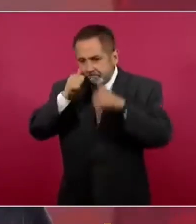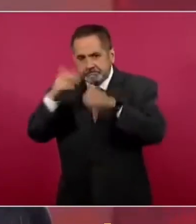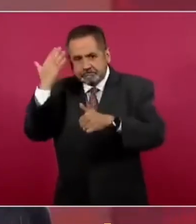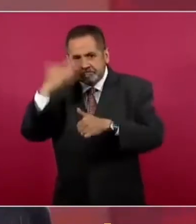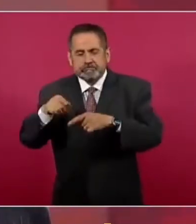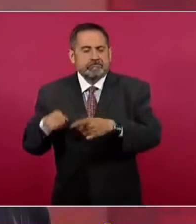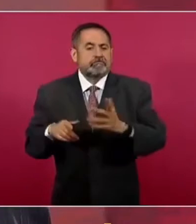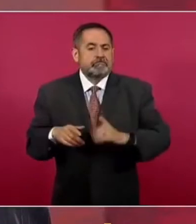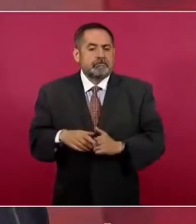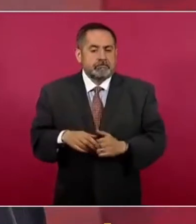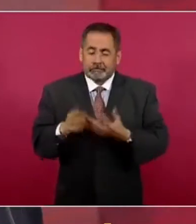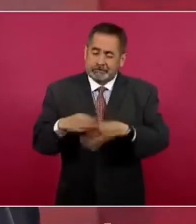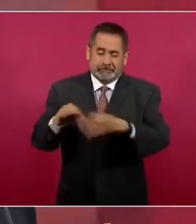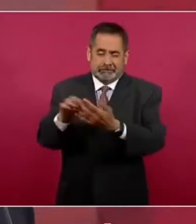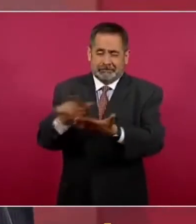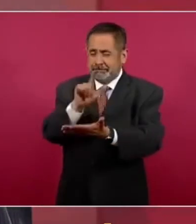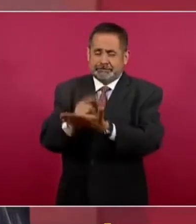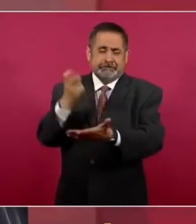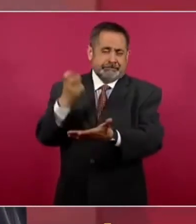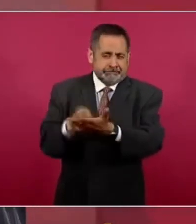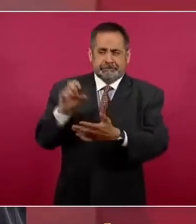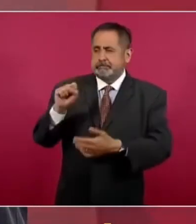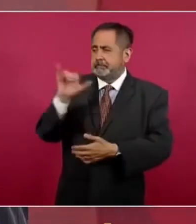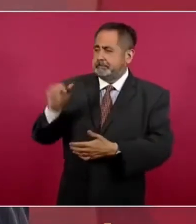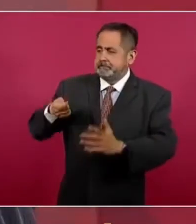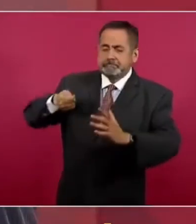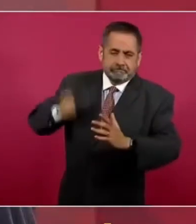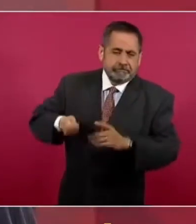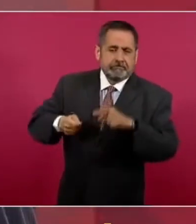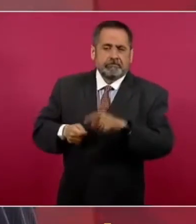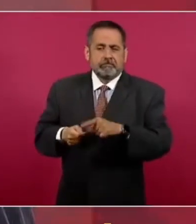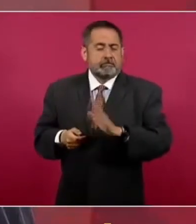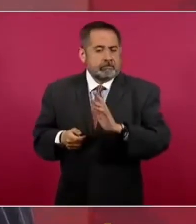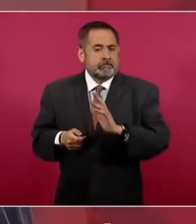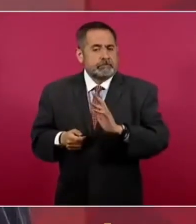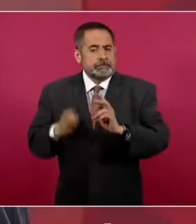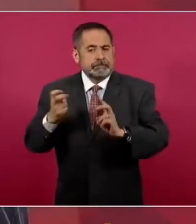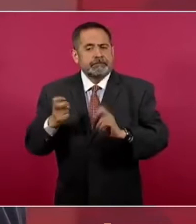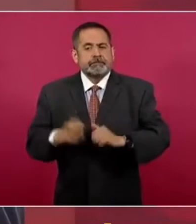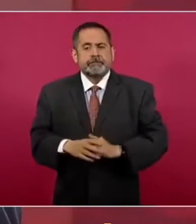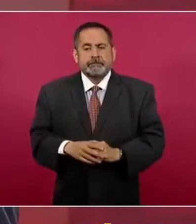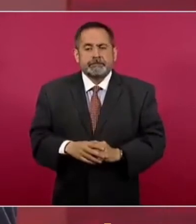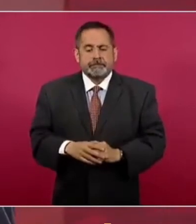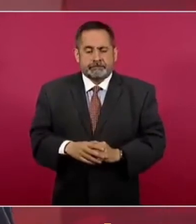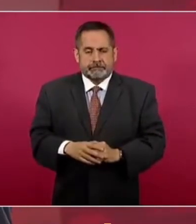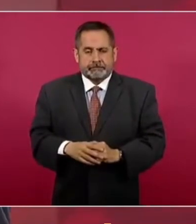yo de la importancia que tenía ese tema.